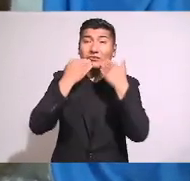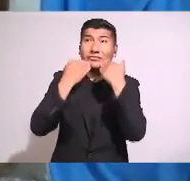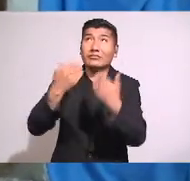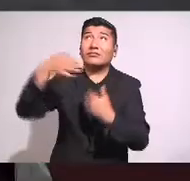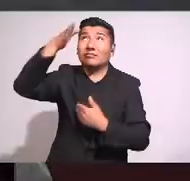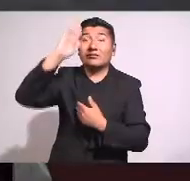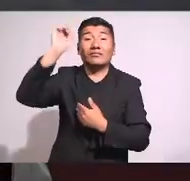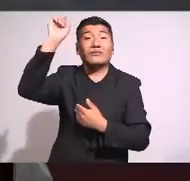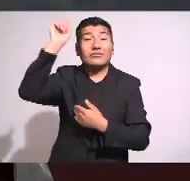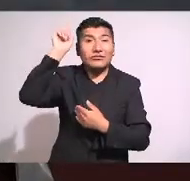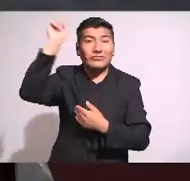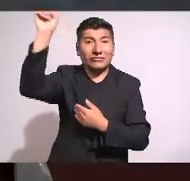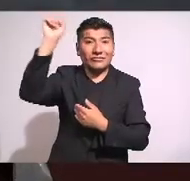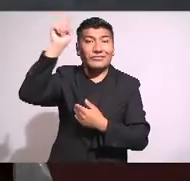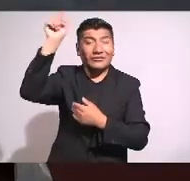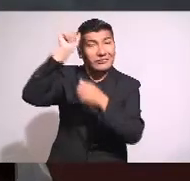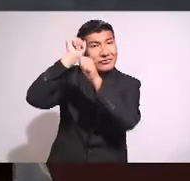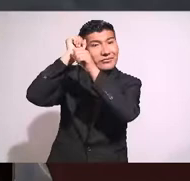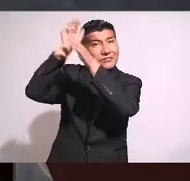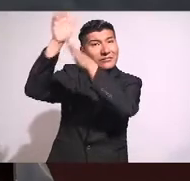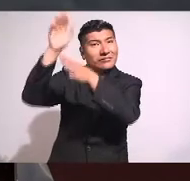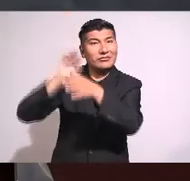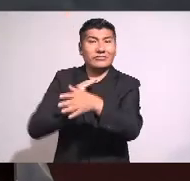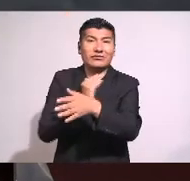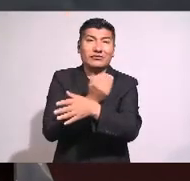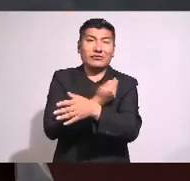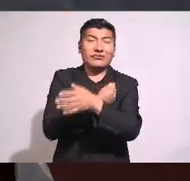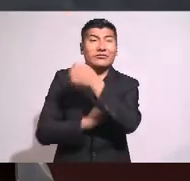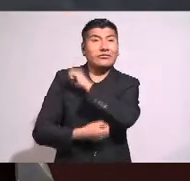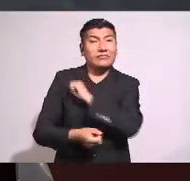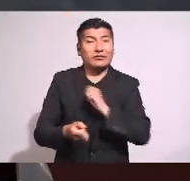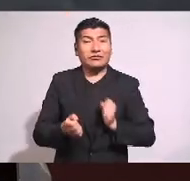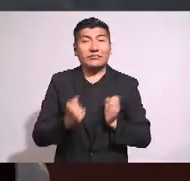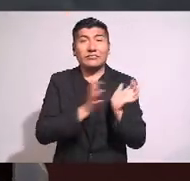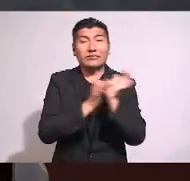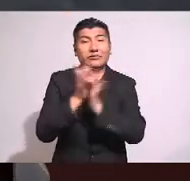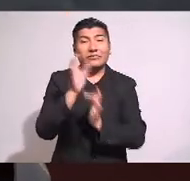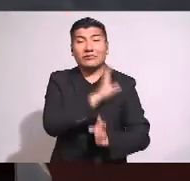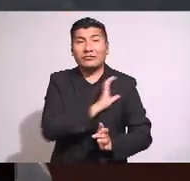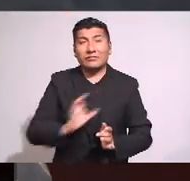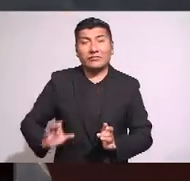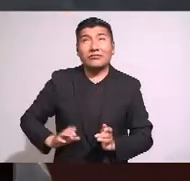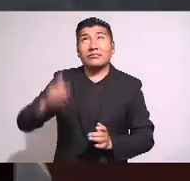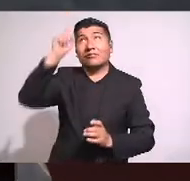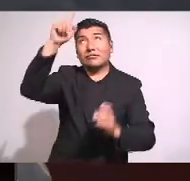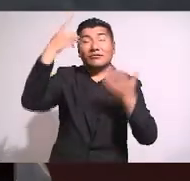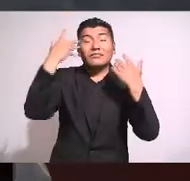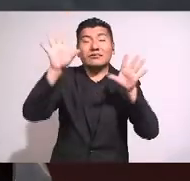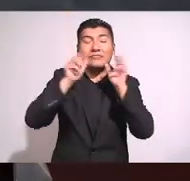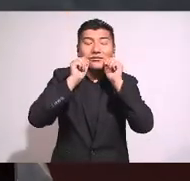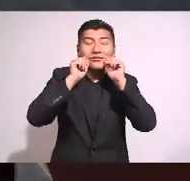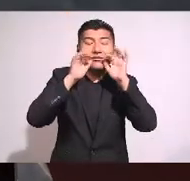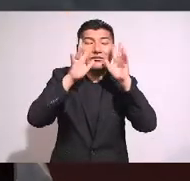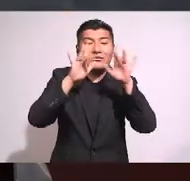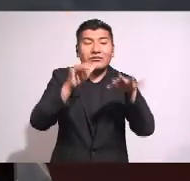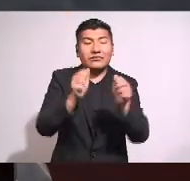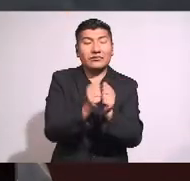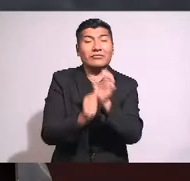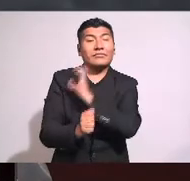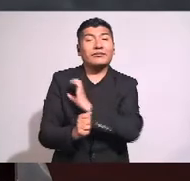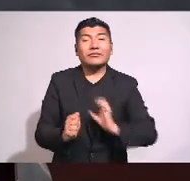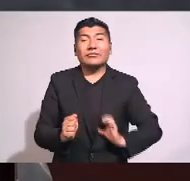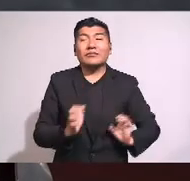Dios, al Padre de nuestro Señor Jesucristo, que nos ha bendecido en Cristo